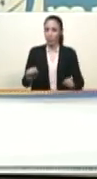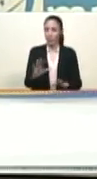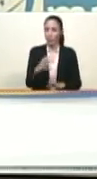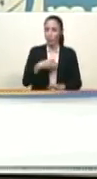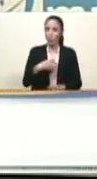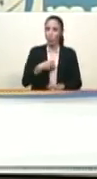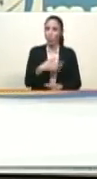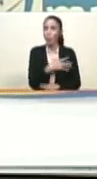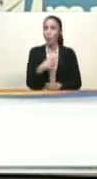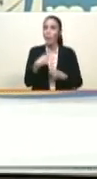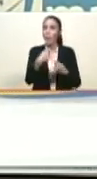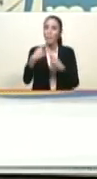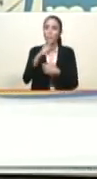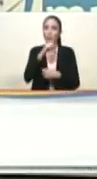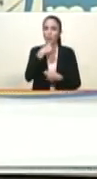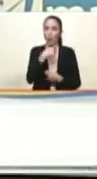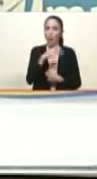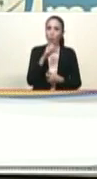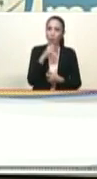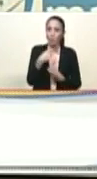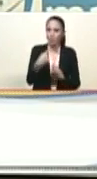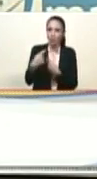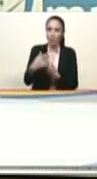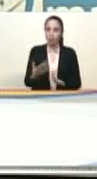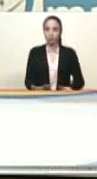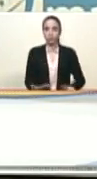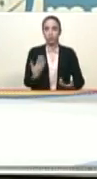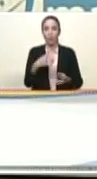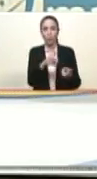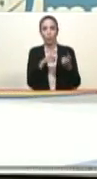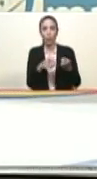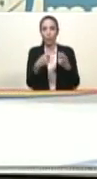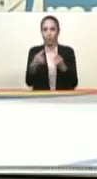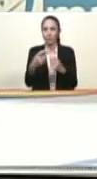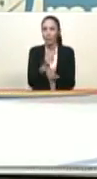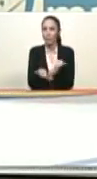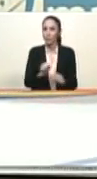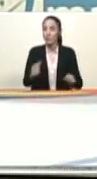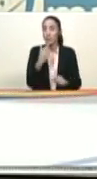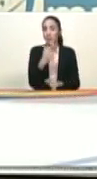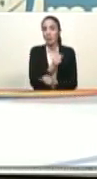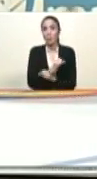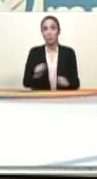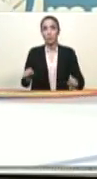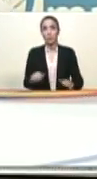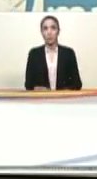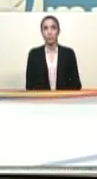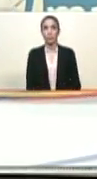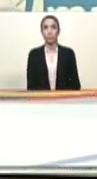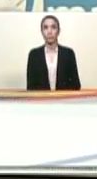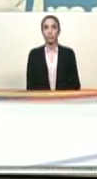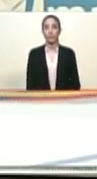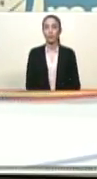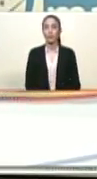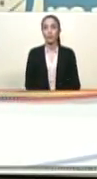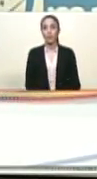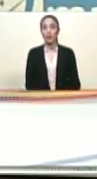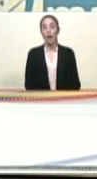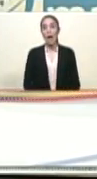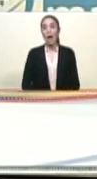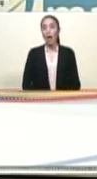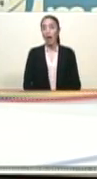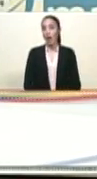sostenible, para que un país crea riqueza, para que un país cobre impuestos, ¿ah? ¿Para qué? ¿Para que se la roben cuatro grupos económicos?